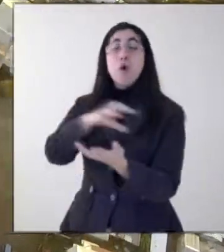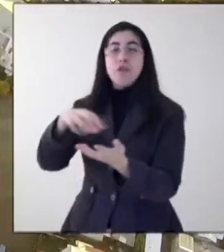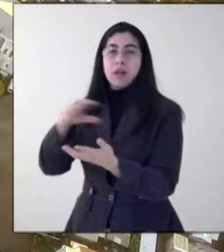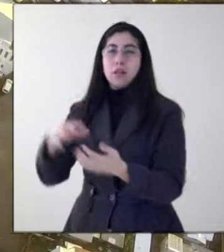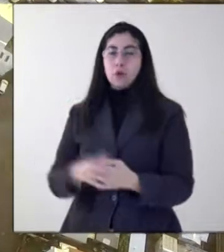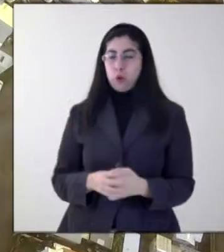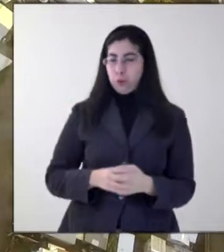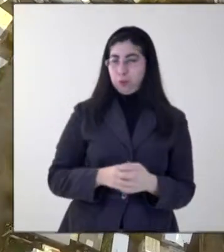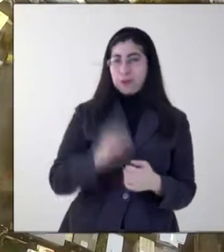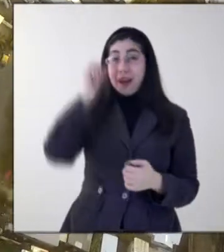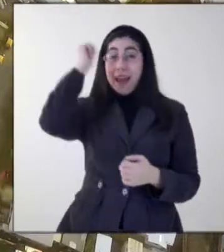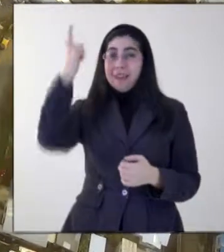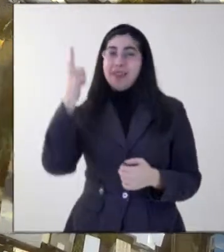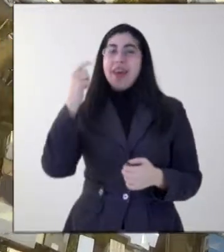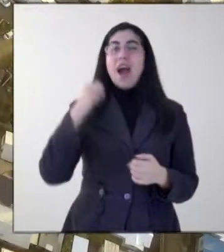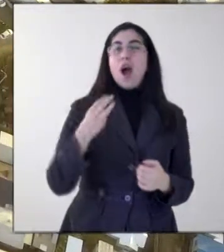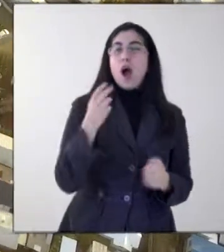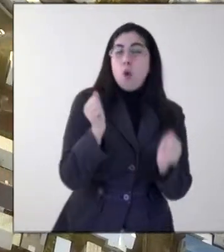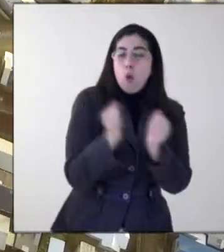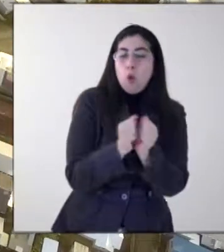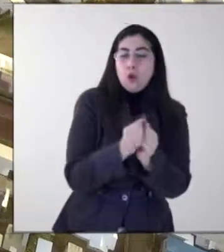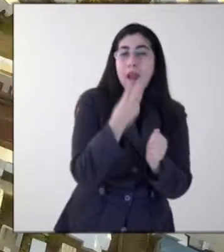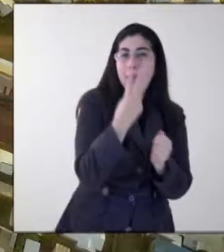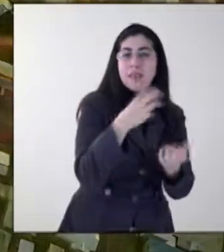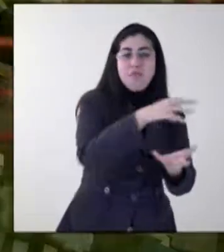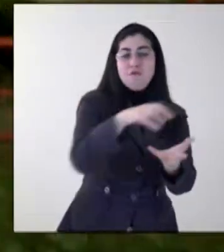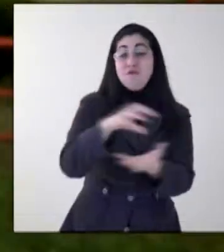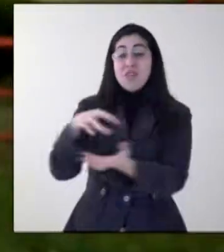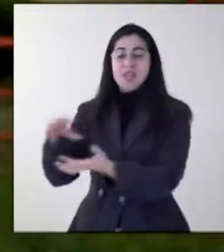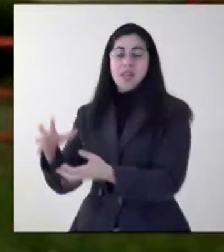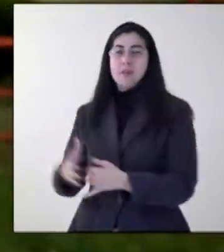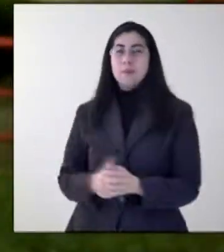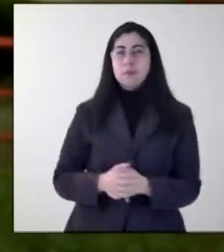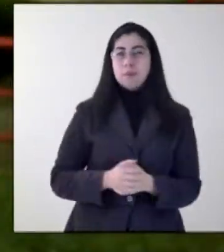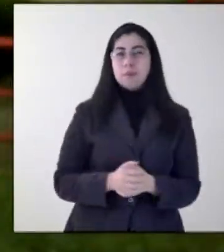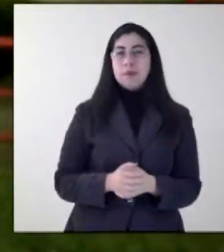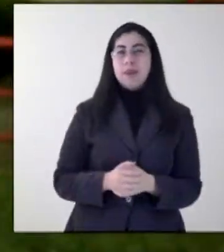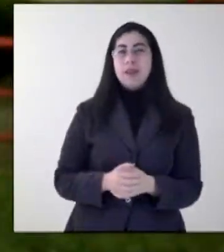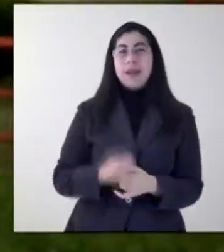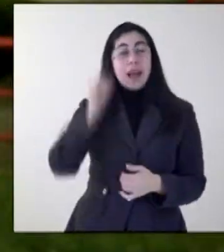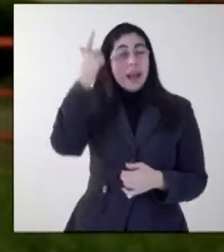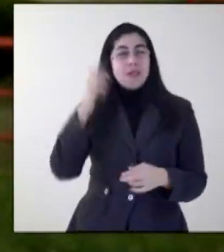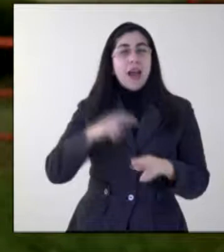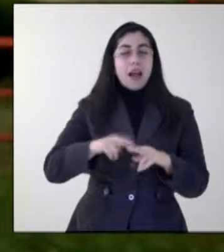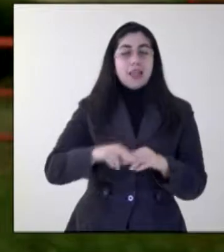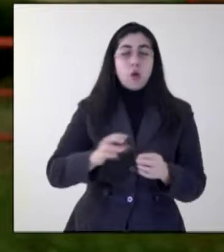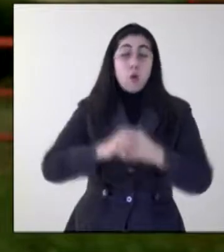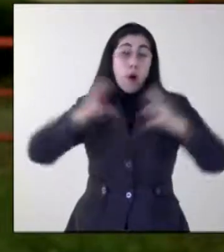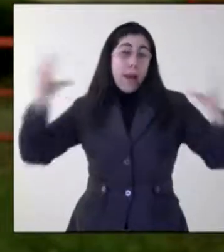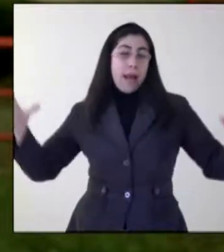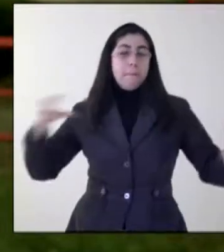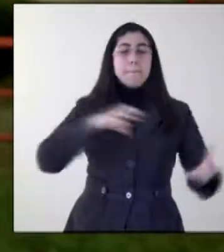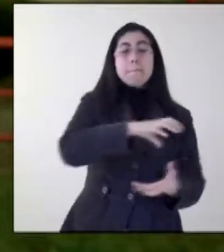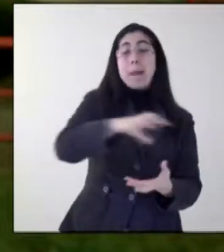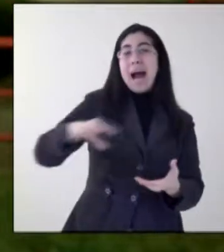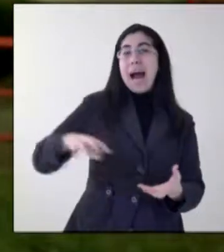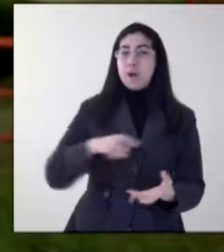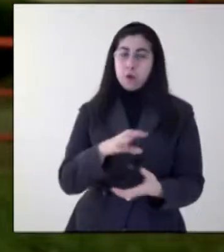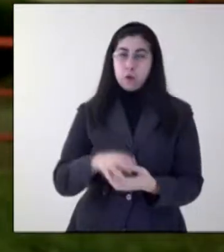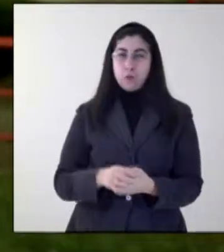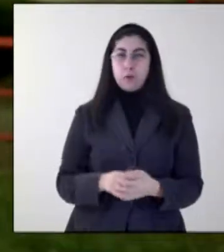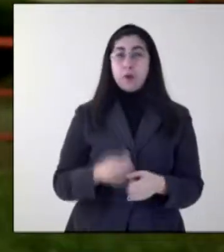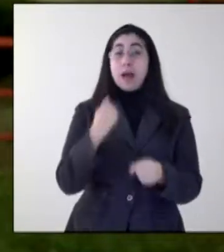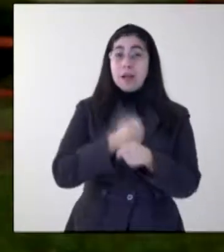villas diferentes, sino que de estas tres villas podíamos hacer un gran barrio y creo que lo que fue la parte